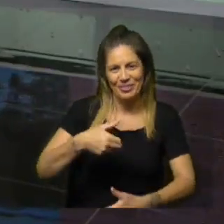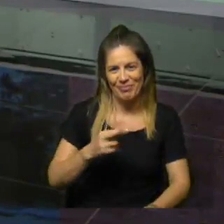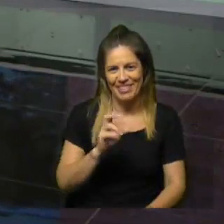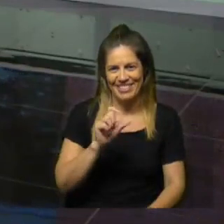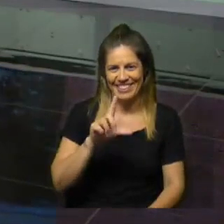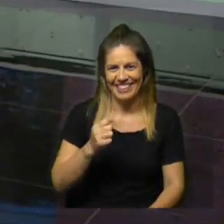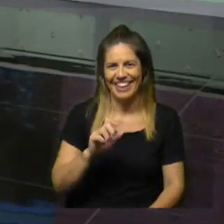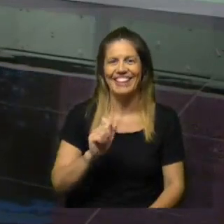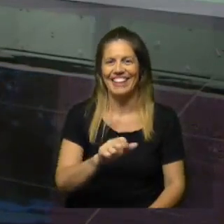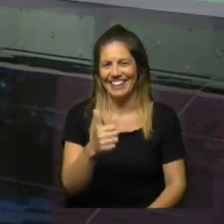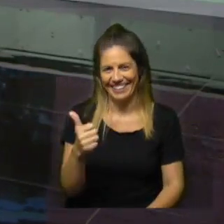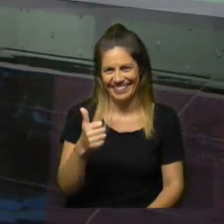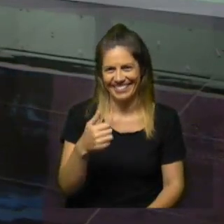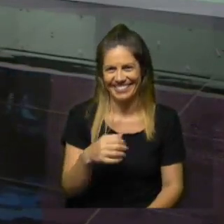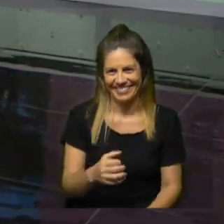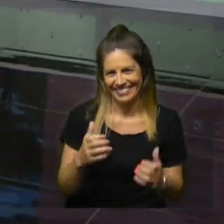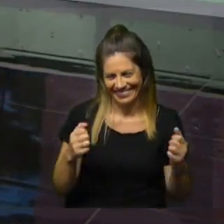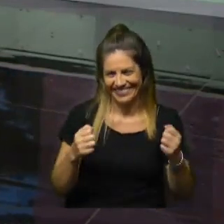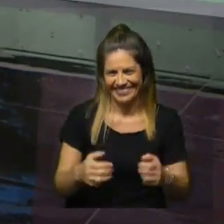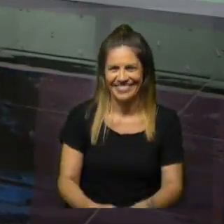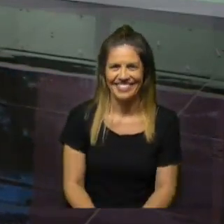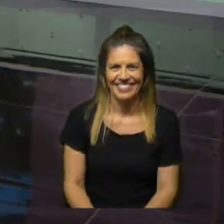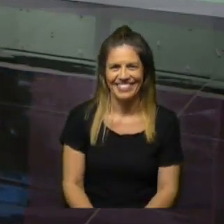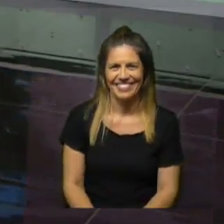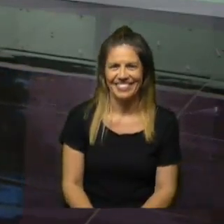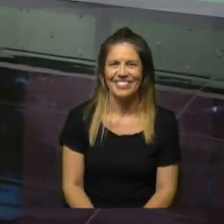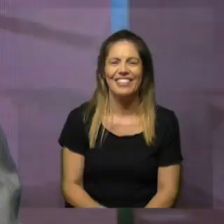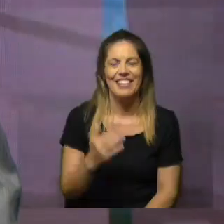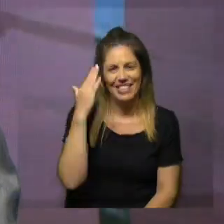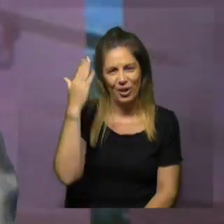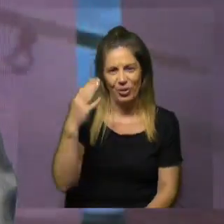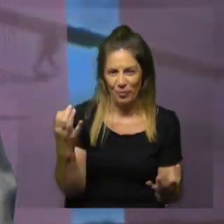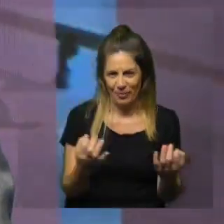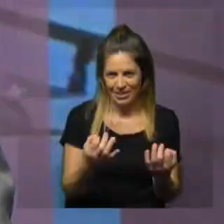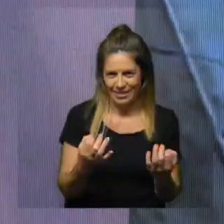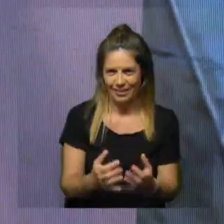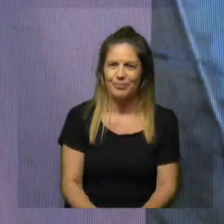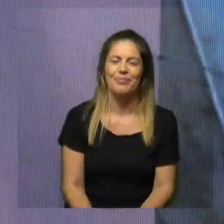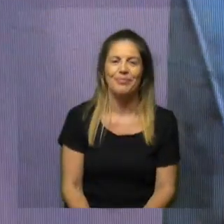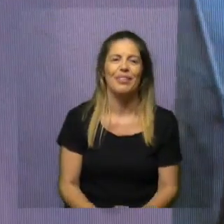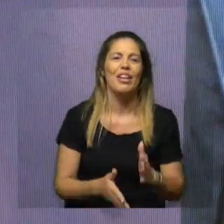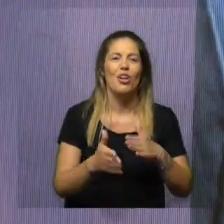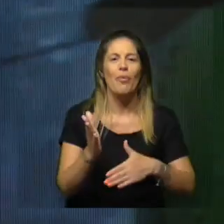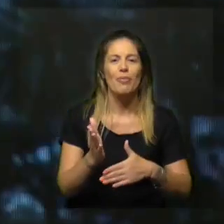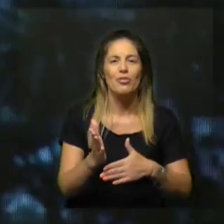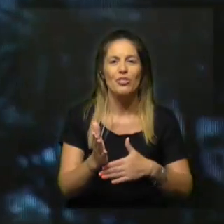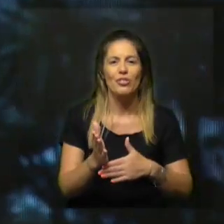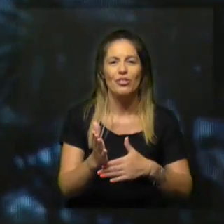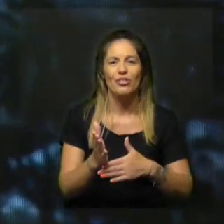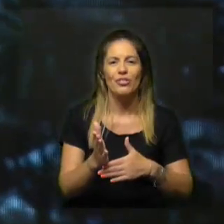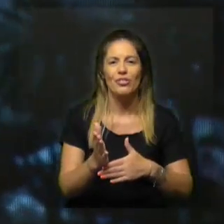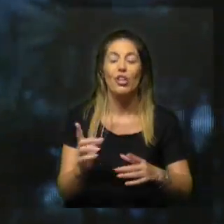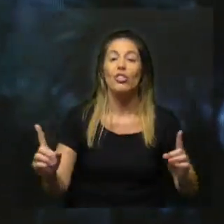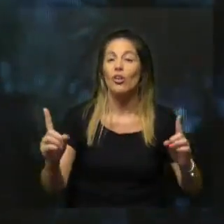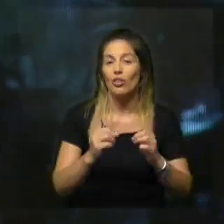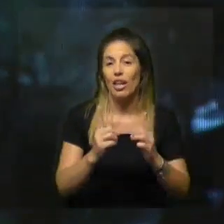ganaste, hueso? Sí, Marcela. No existe, Marcela. Una grande, Marcela. Así que un saludo muy especial. Bueno, muy bien. ¿Nos vamos? Nos vamos, sí, y nos estamos